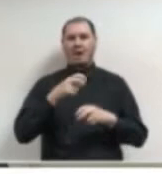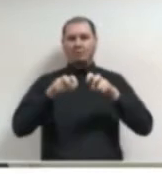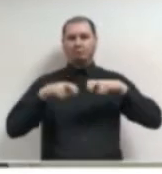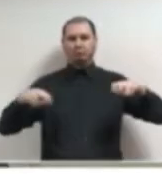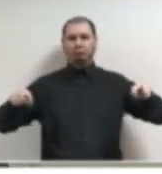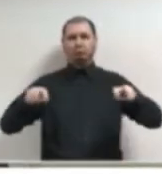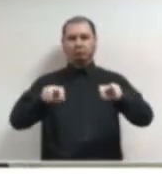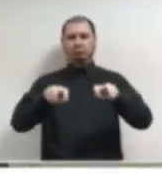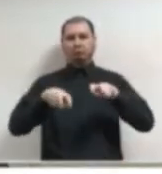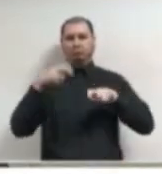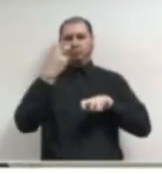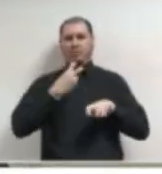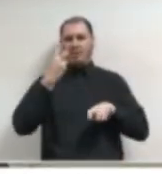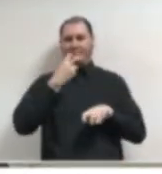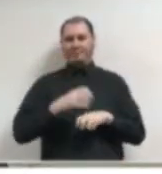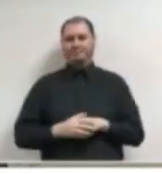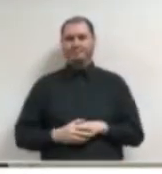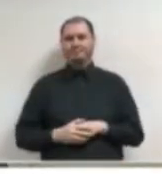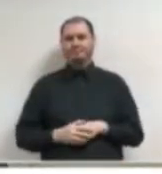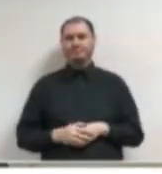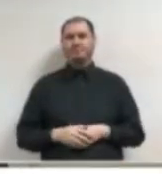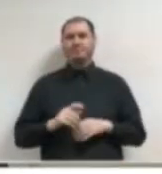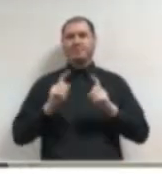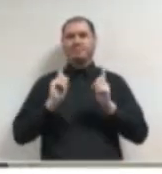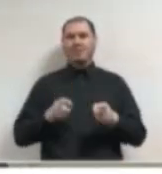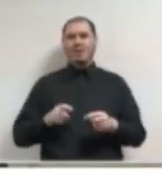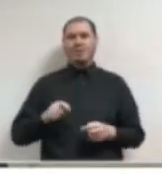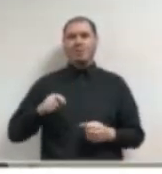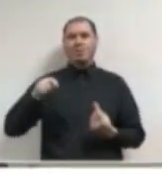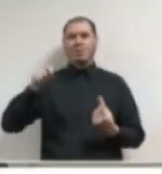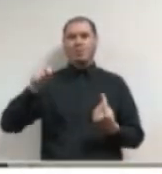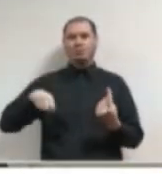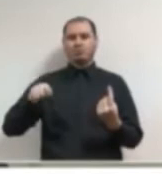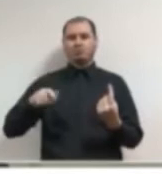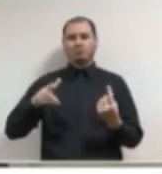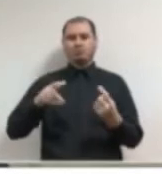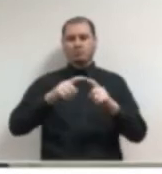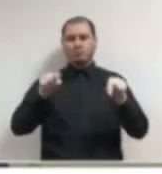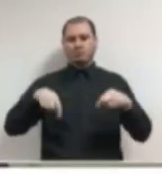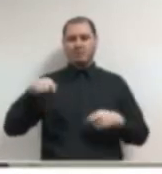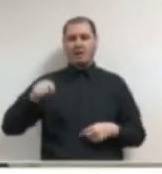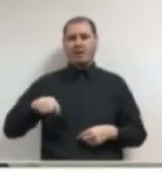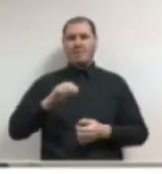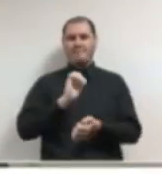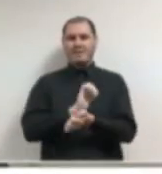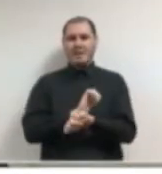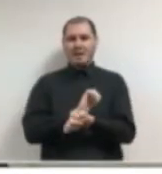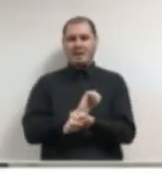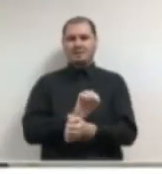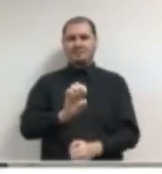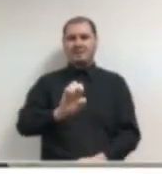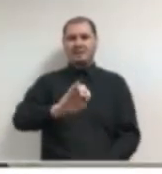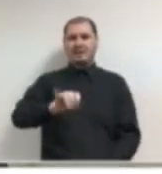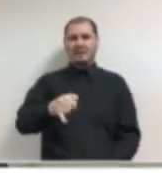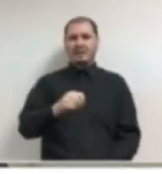pública y privada. Los juzgados penales de ejecución de todo el país deberán informar sobre las audiencias fijadas para resolución de incidentes,